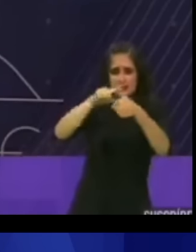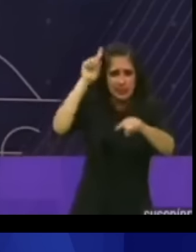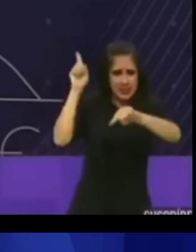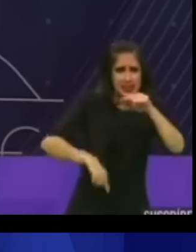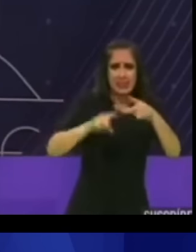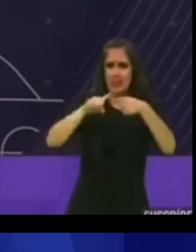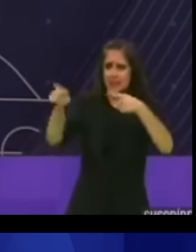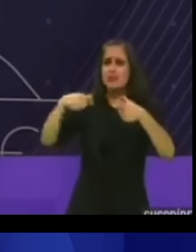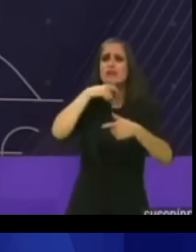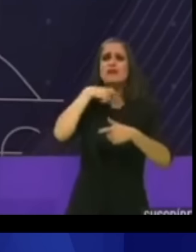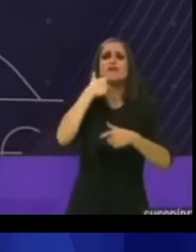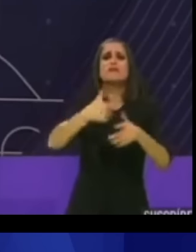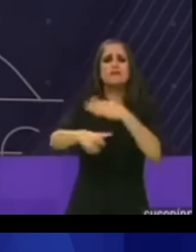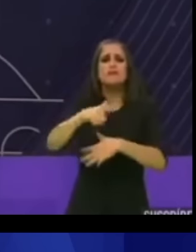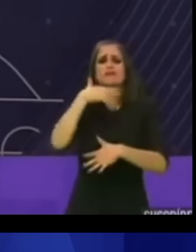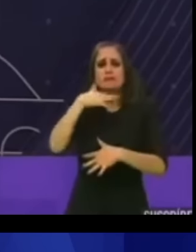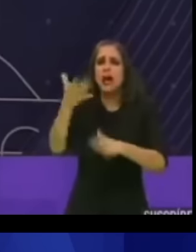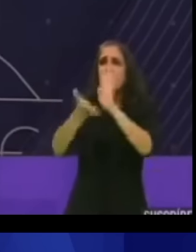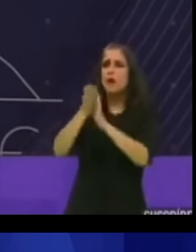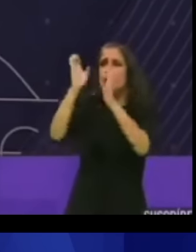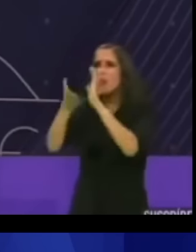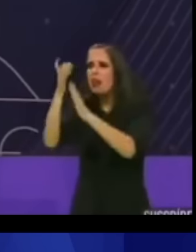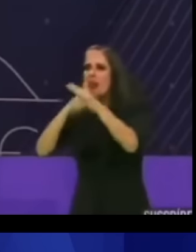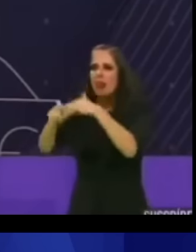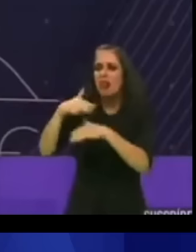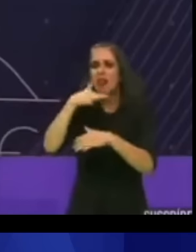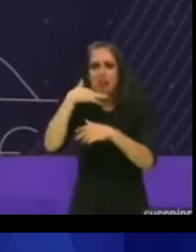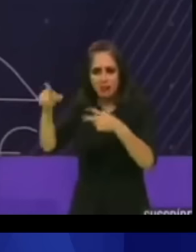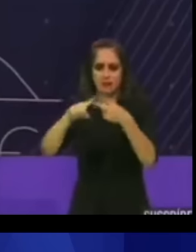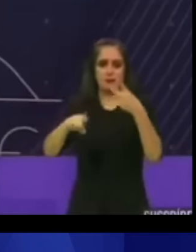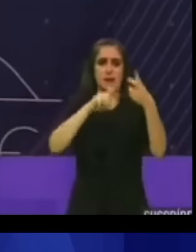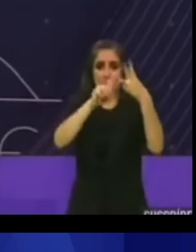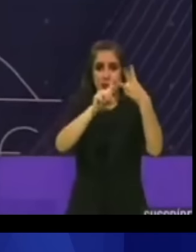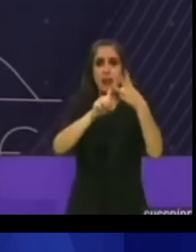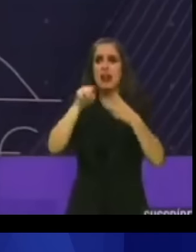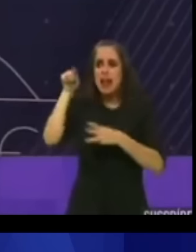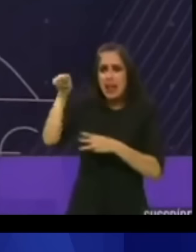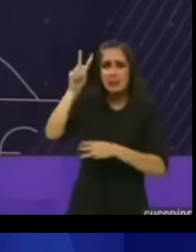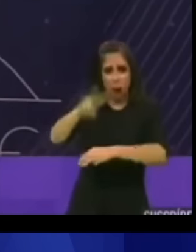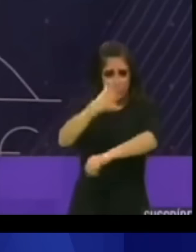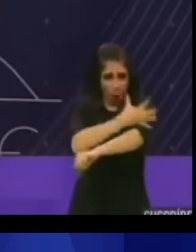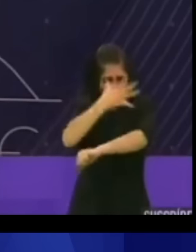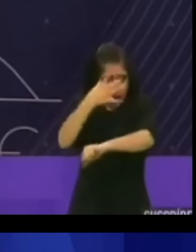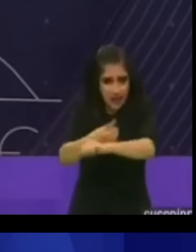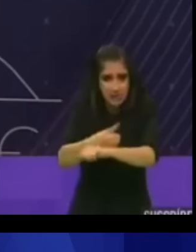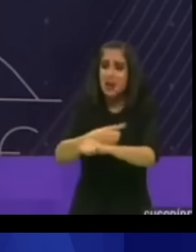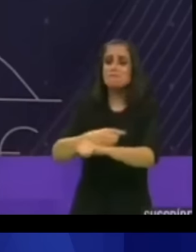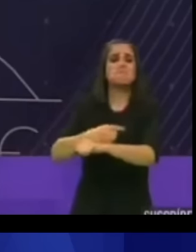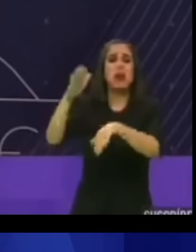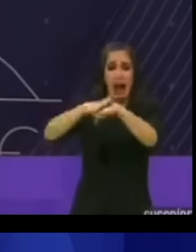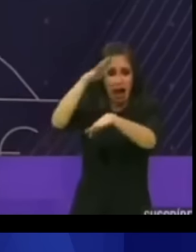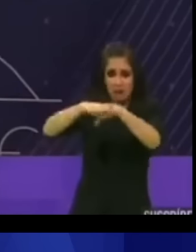corrupción conocida como cártel inmobiliario tercera reprobó en arencia y la auditoría